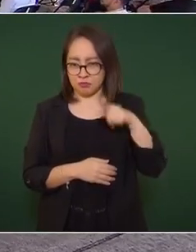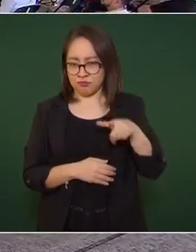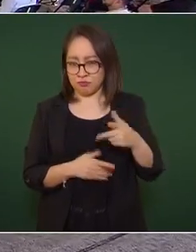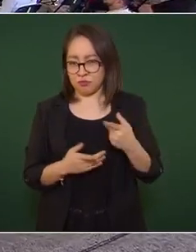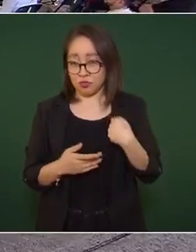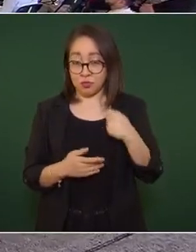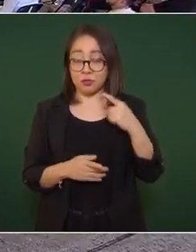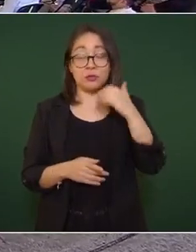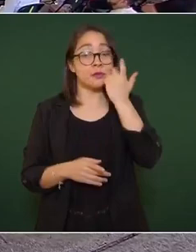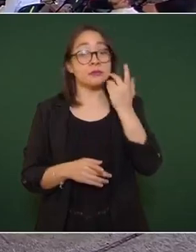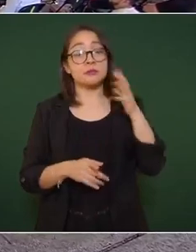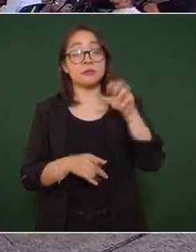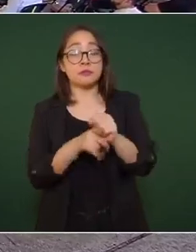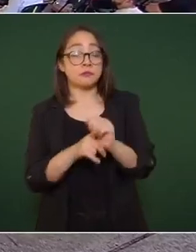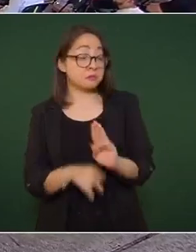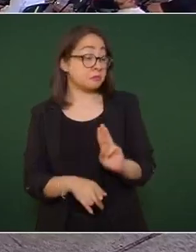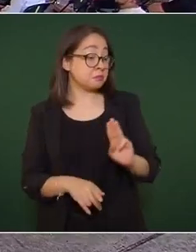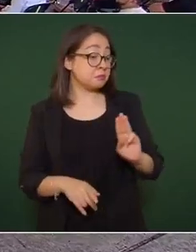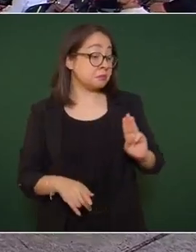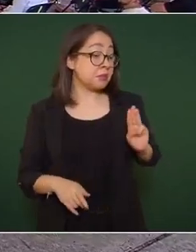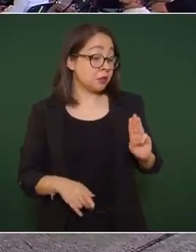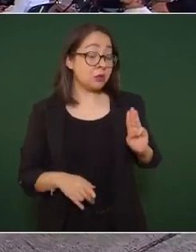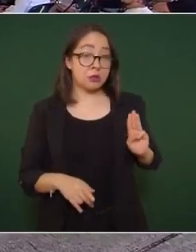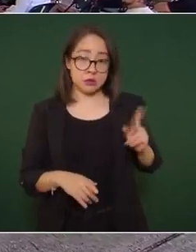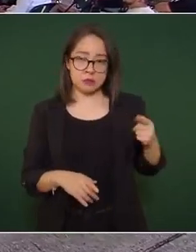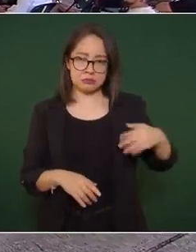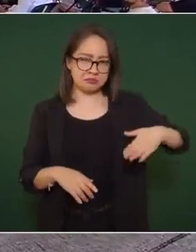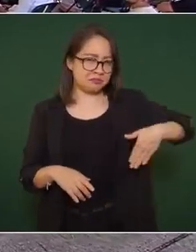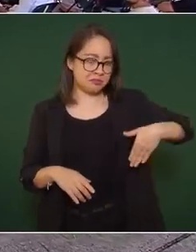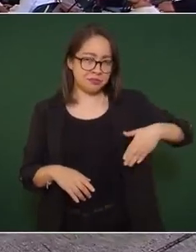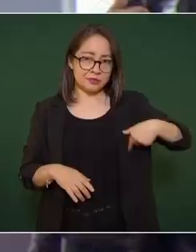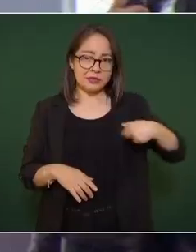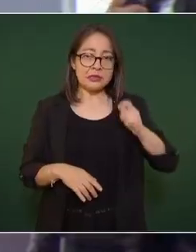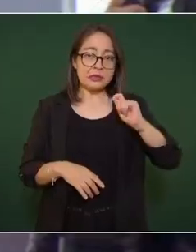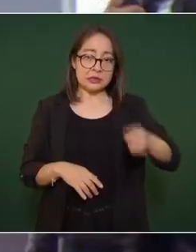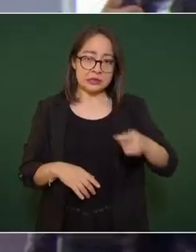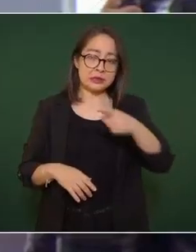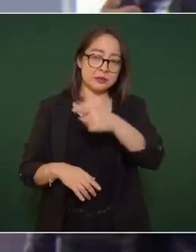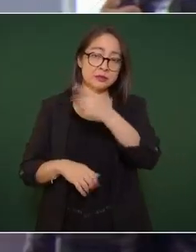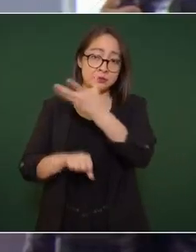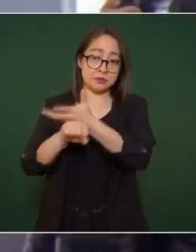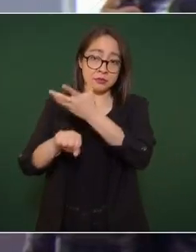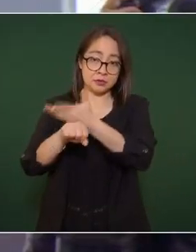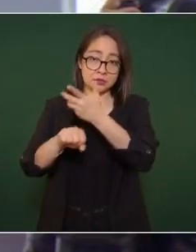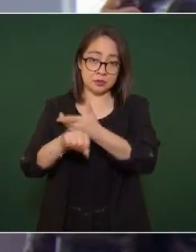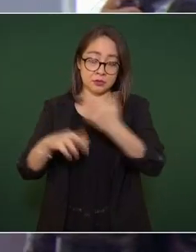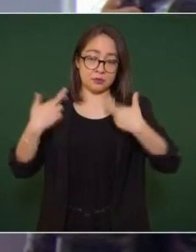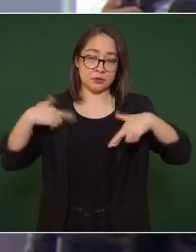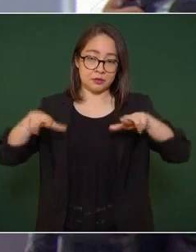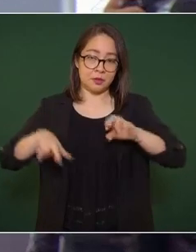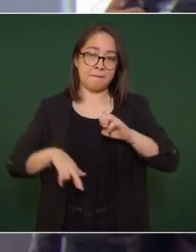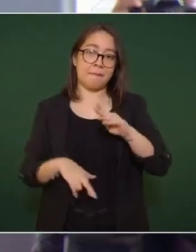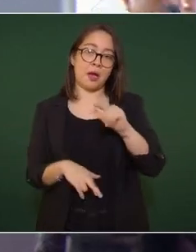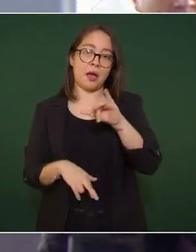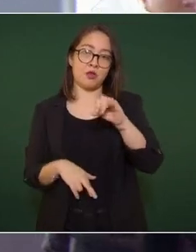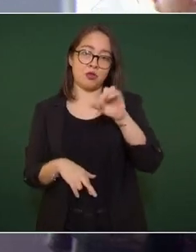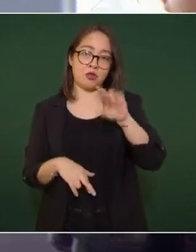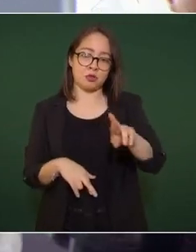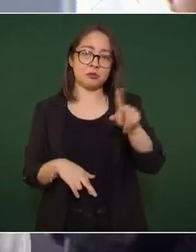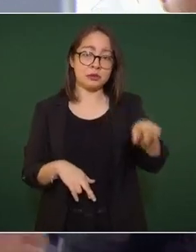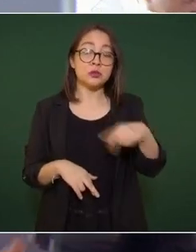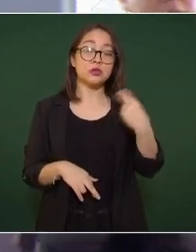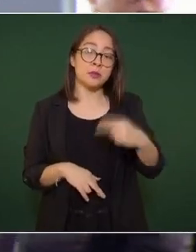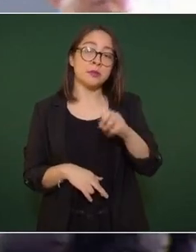ocurrió el miércoles de esta semana, en el cual el embajador de Estados Unidos en México, Ken Salazar,